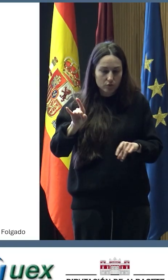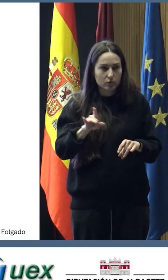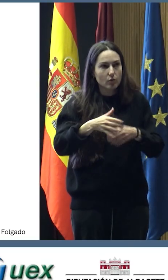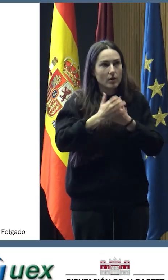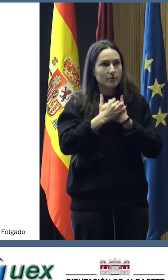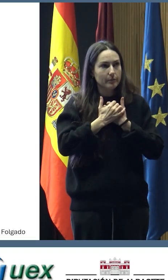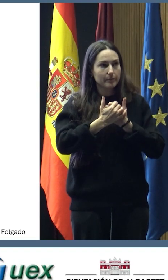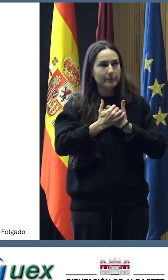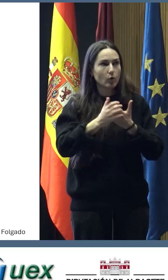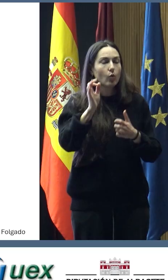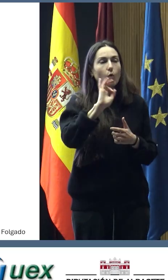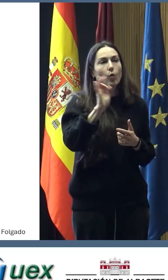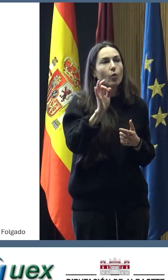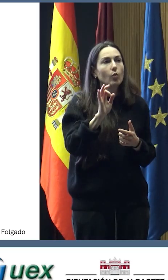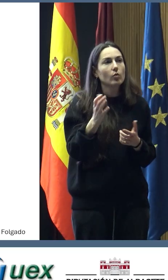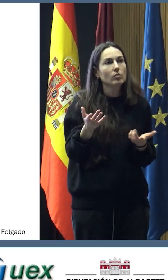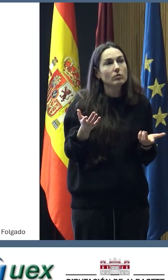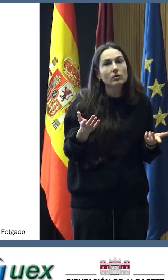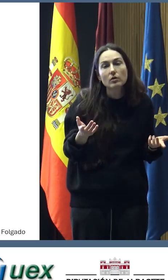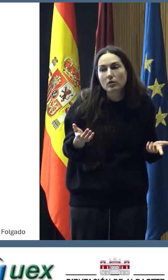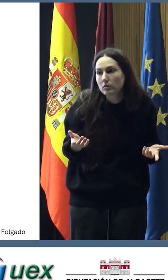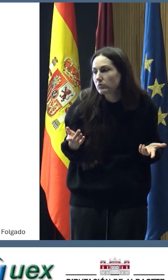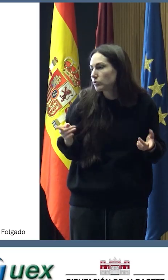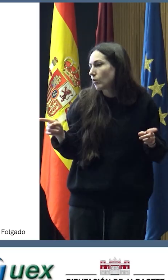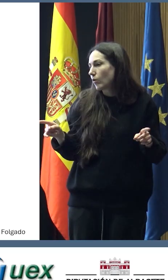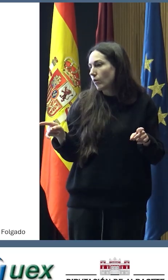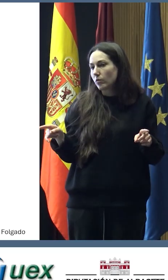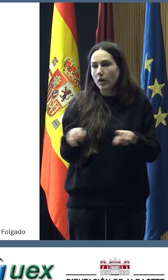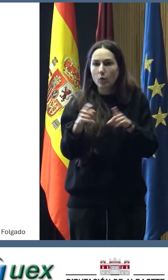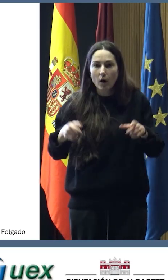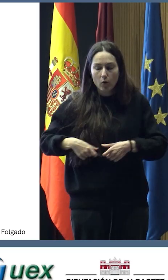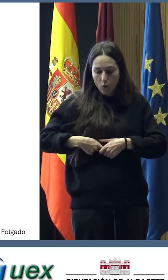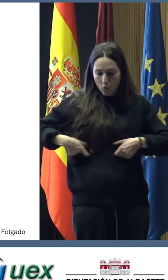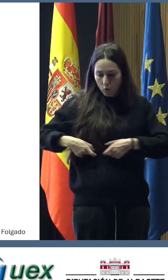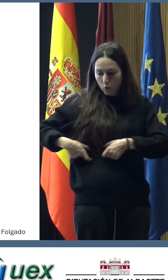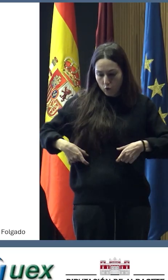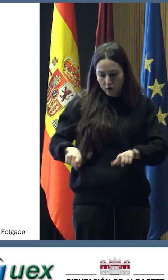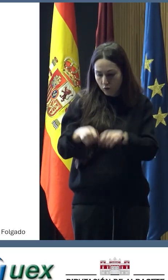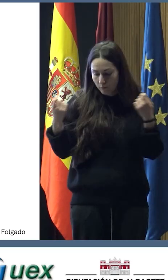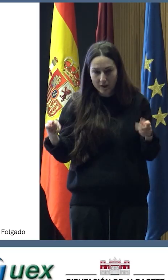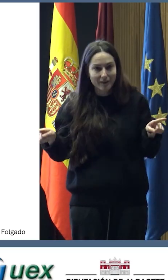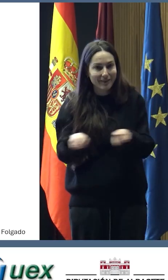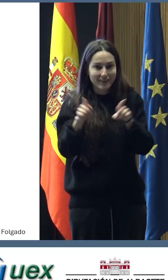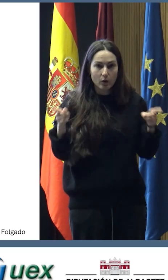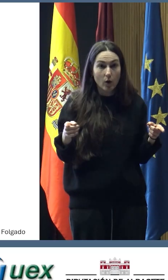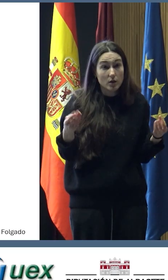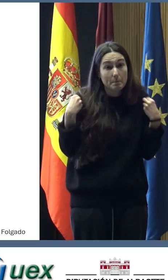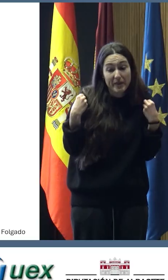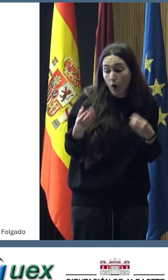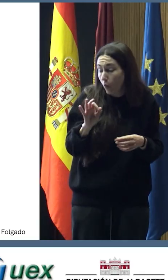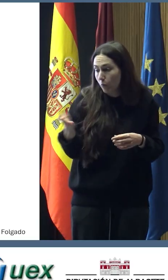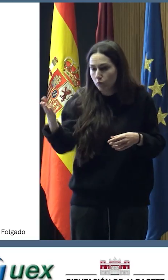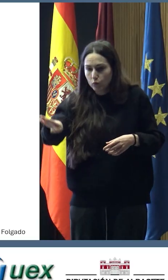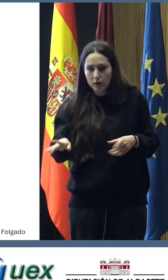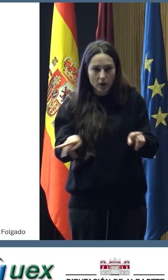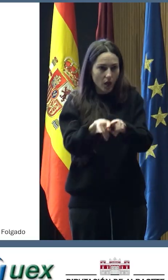del RCP, lo último sería eso, y tampoco miedo a romper una costilla. Se supone que es vida o muerte, pues si te